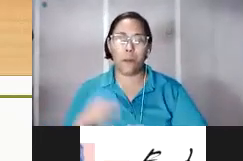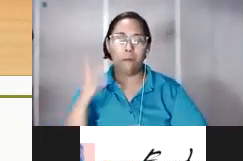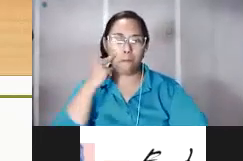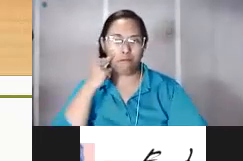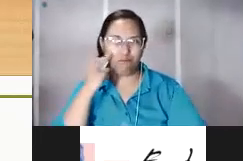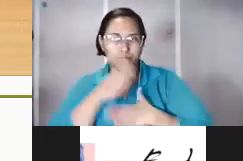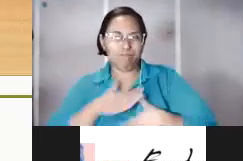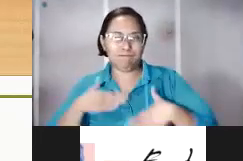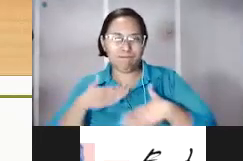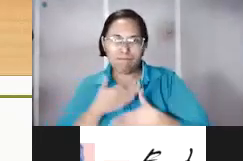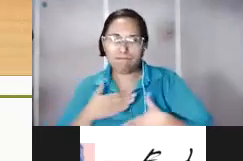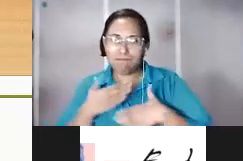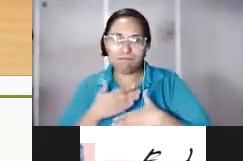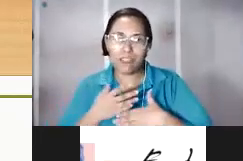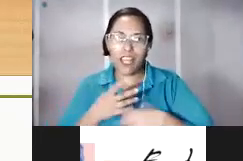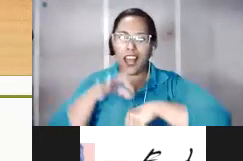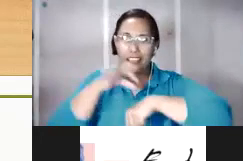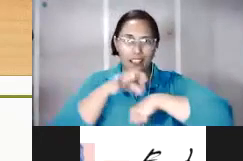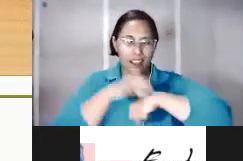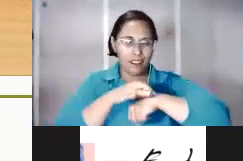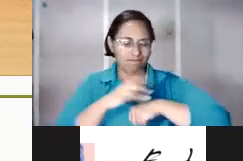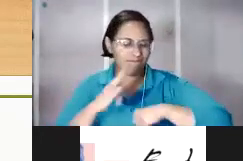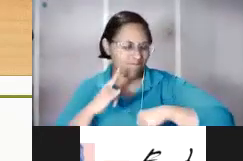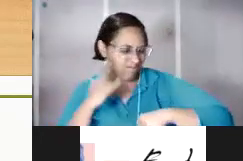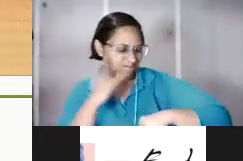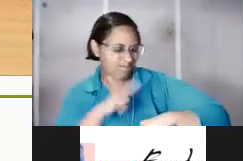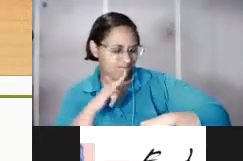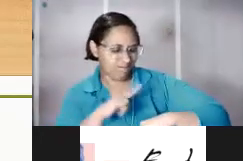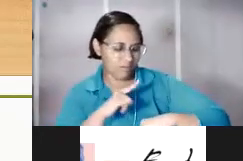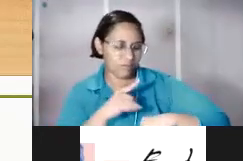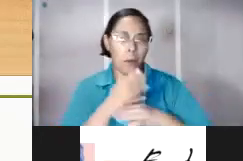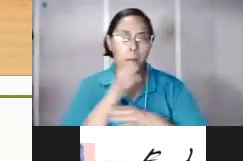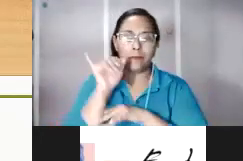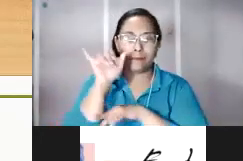nuestra querida tierra se va dejando